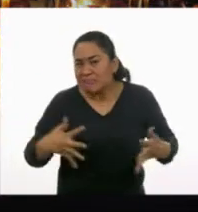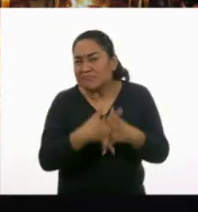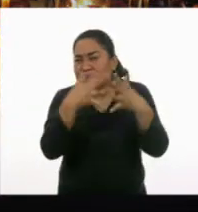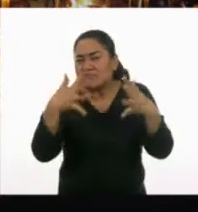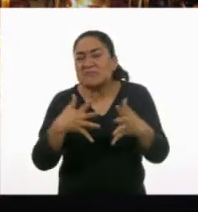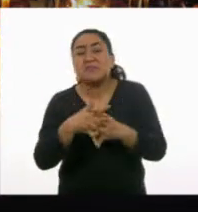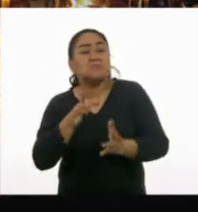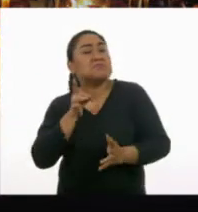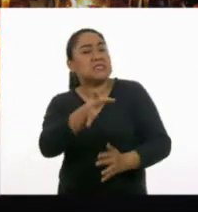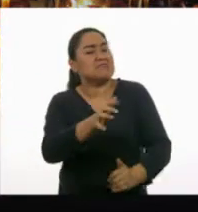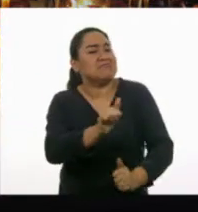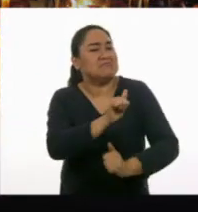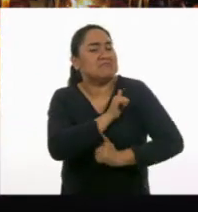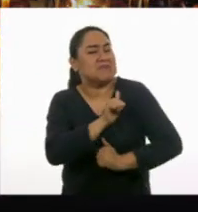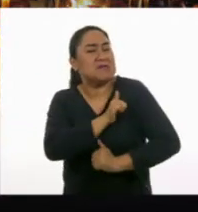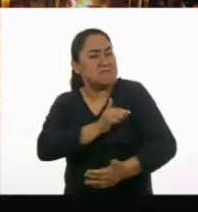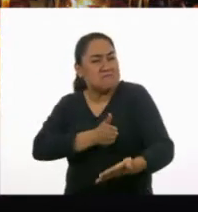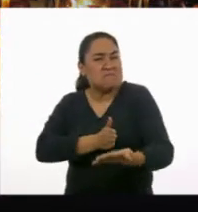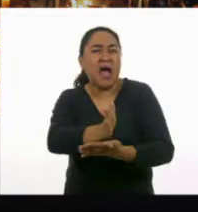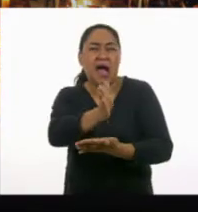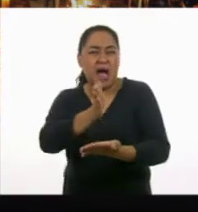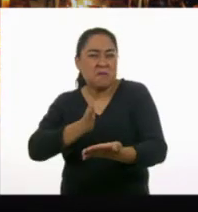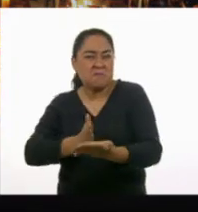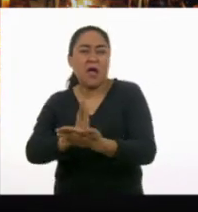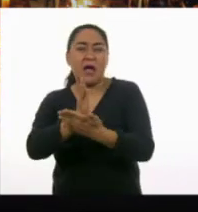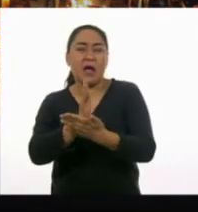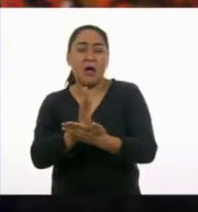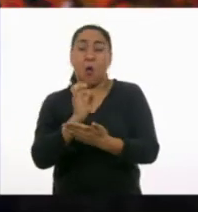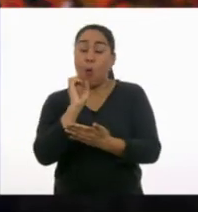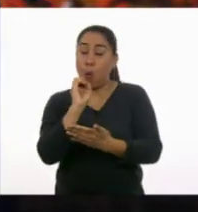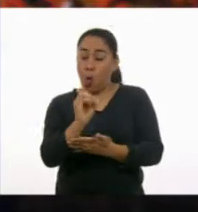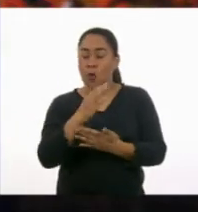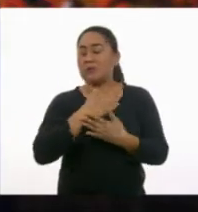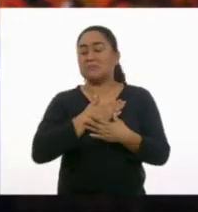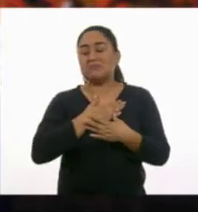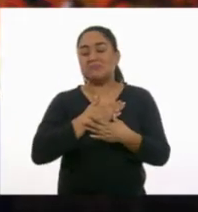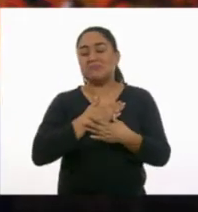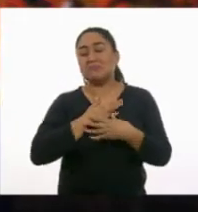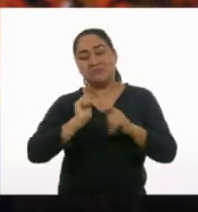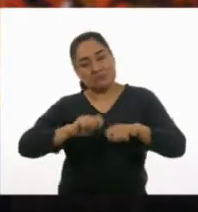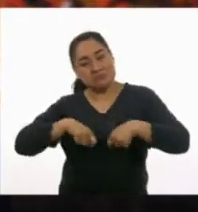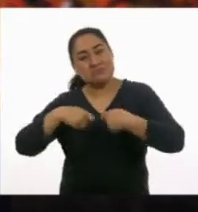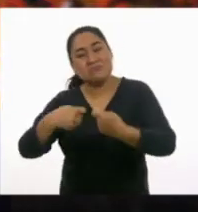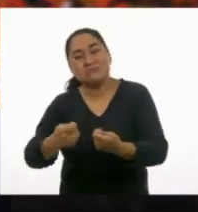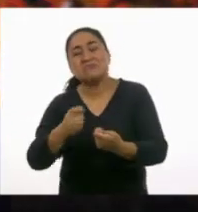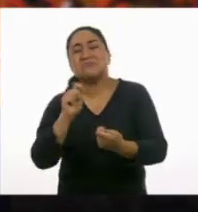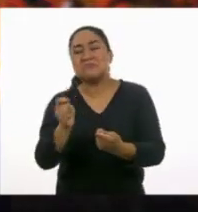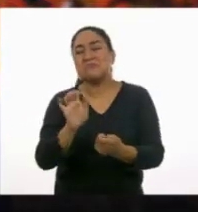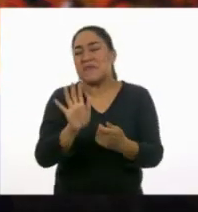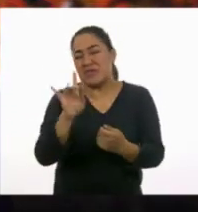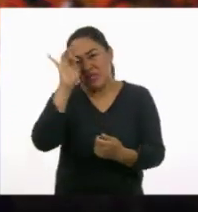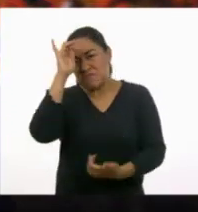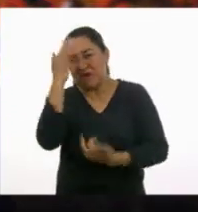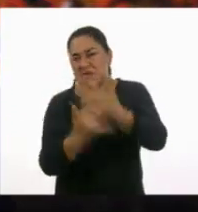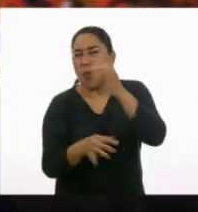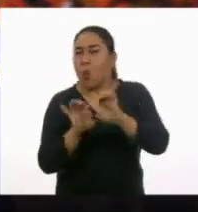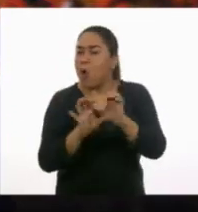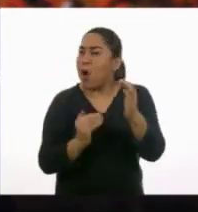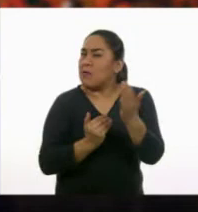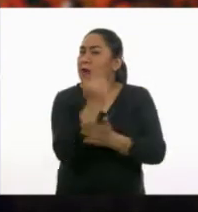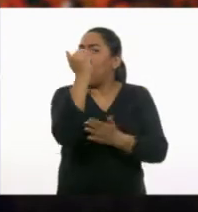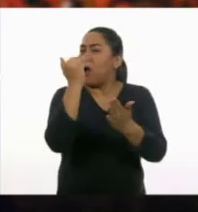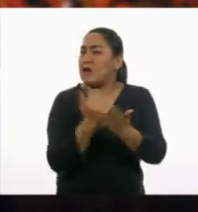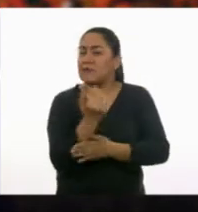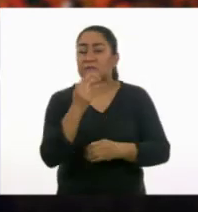al ejército interventor o entregándose a los demonios pulidos del exceso. Si